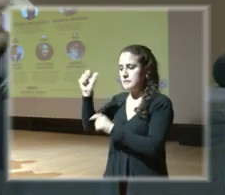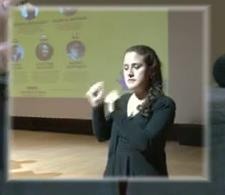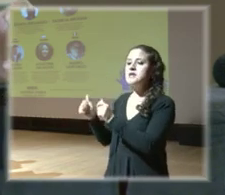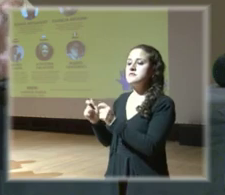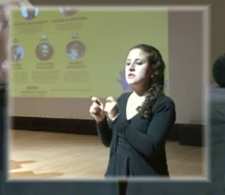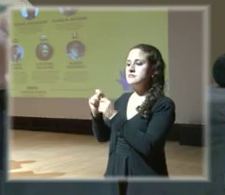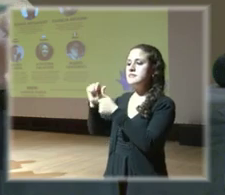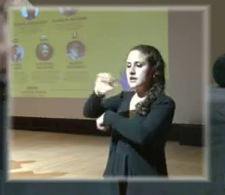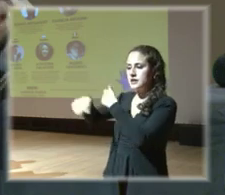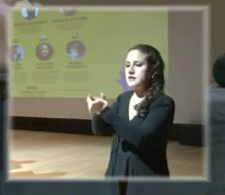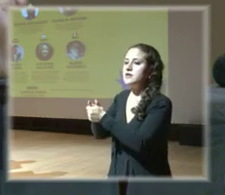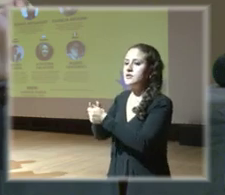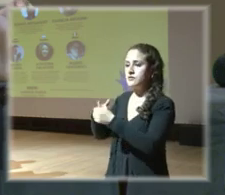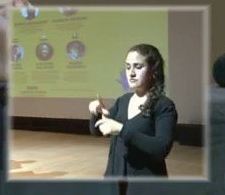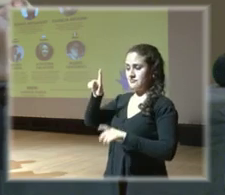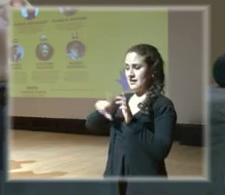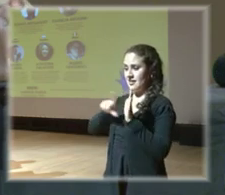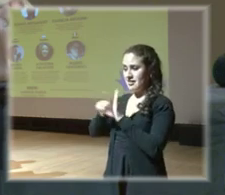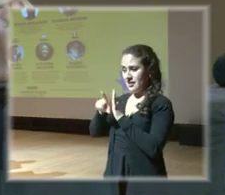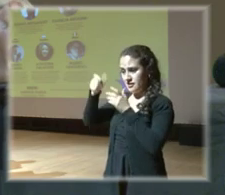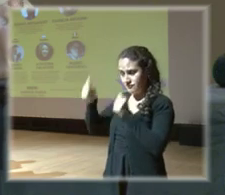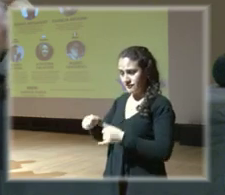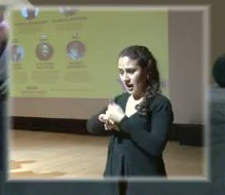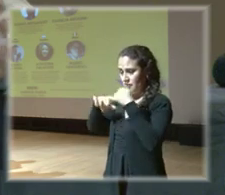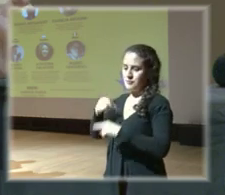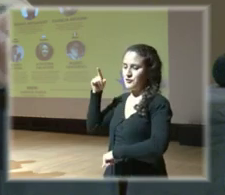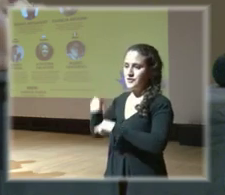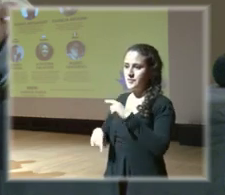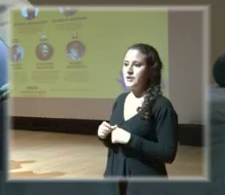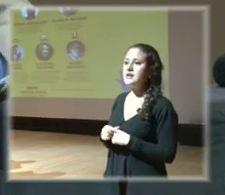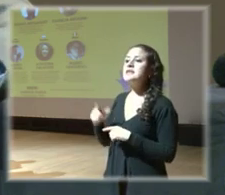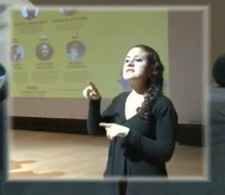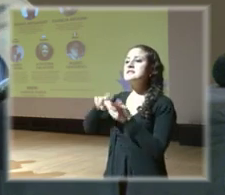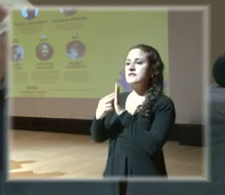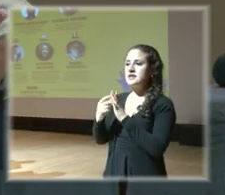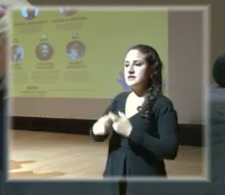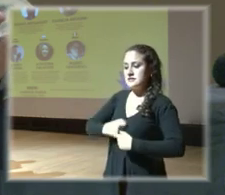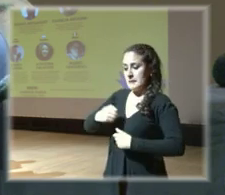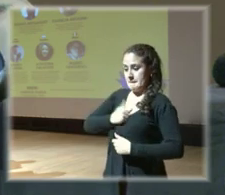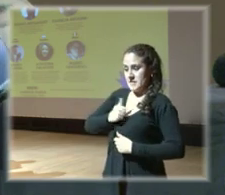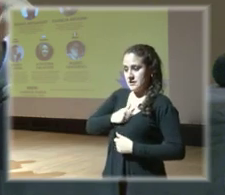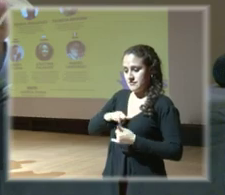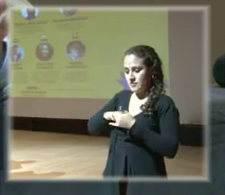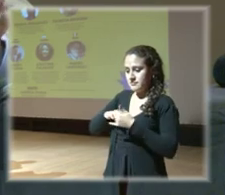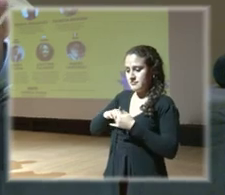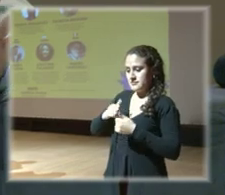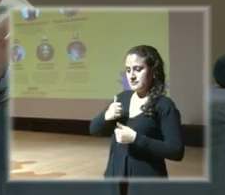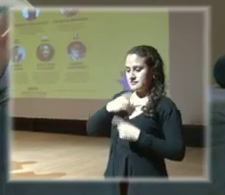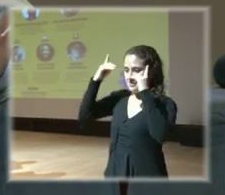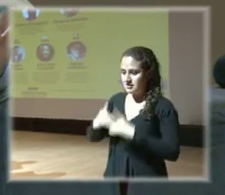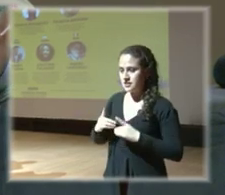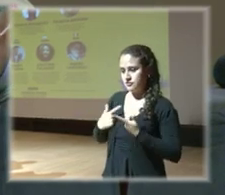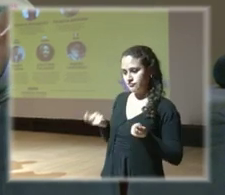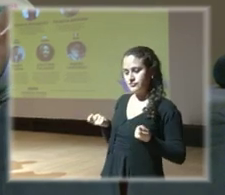la palabra clave ahí de todos los códigos civiles es aquel que no pueda gobernarse a sí mismo. Entonces, eso tiene